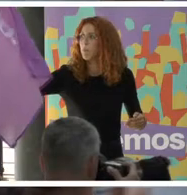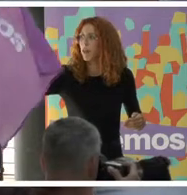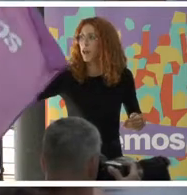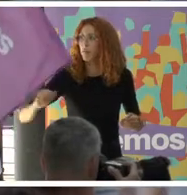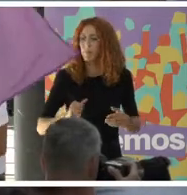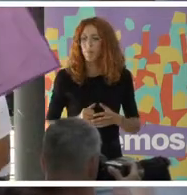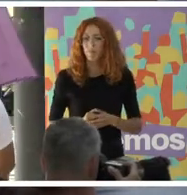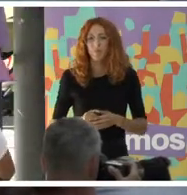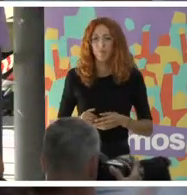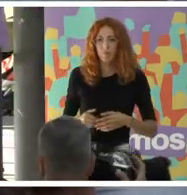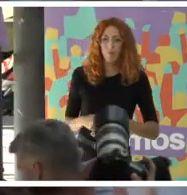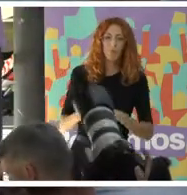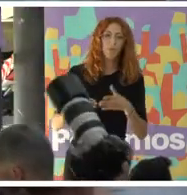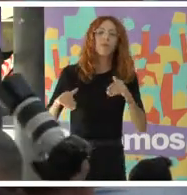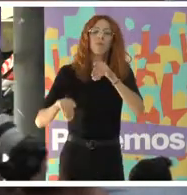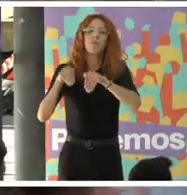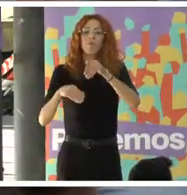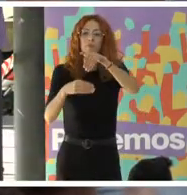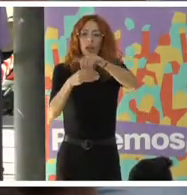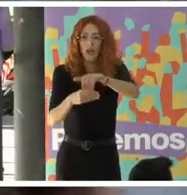en estas elecciones.